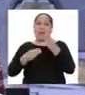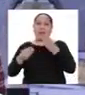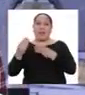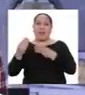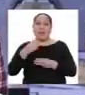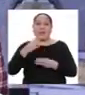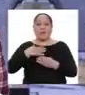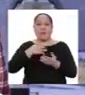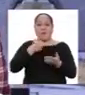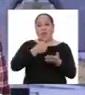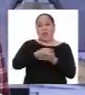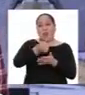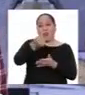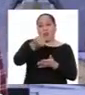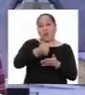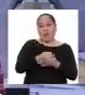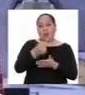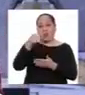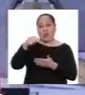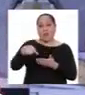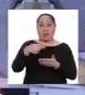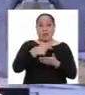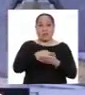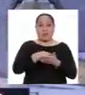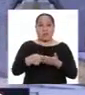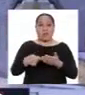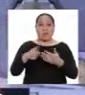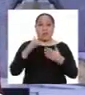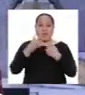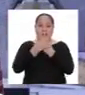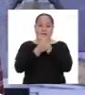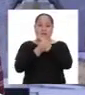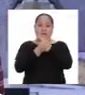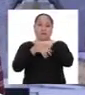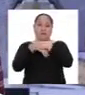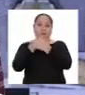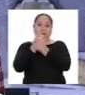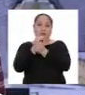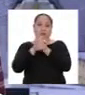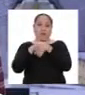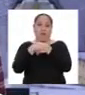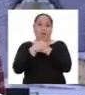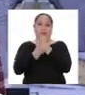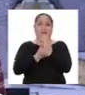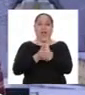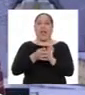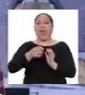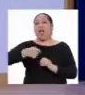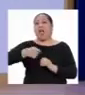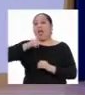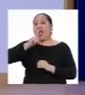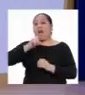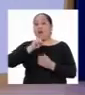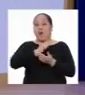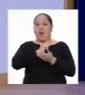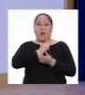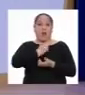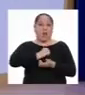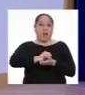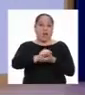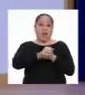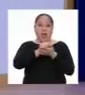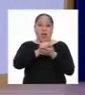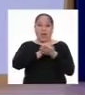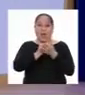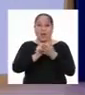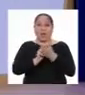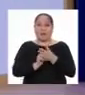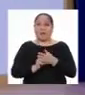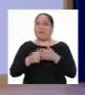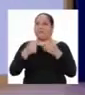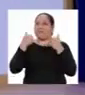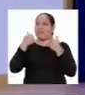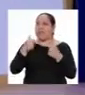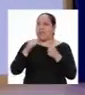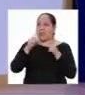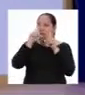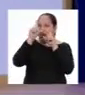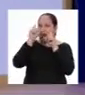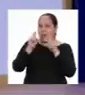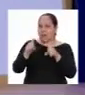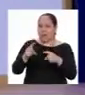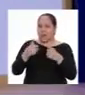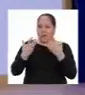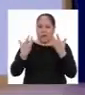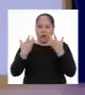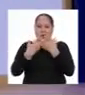mi compra de la semana y ya me lavé bien las manos con abundante agua y jabón. ¡Qué bueno! Porque justo tenemos una